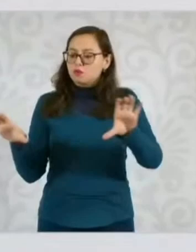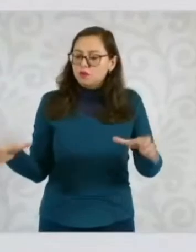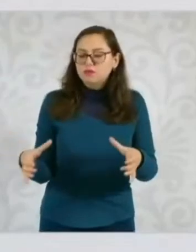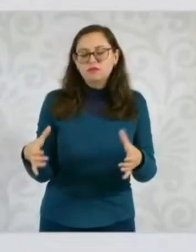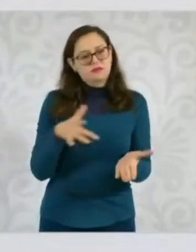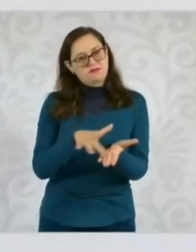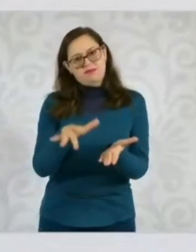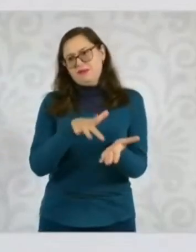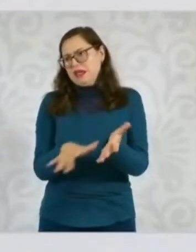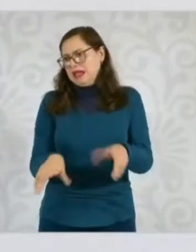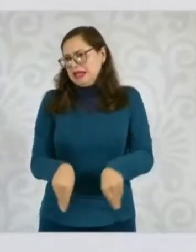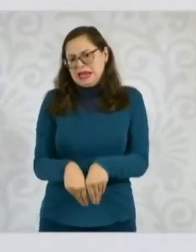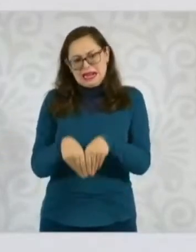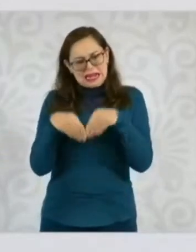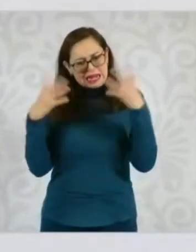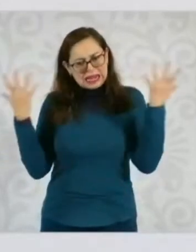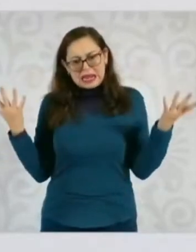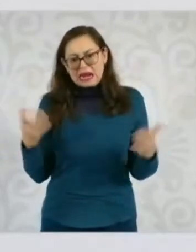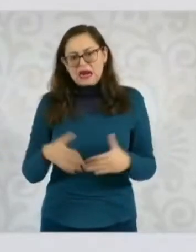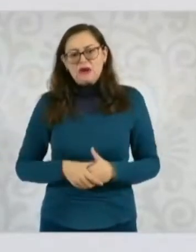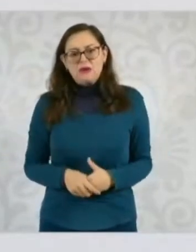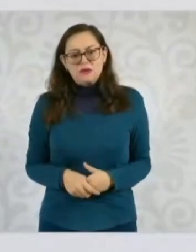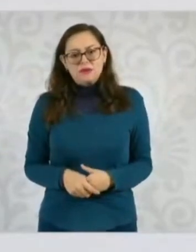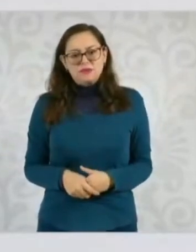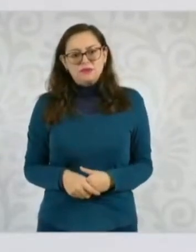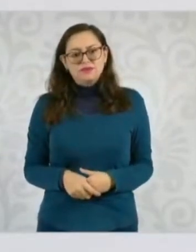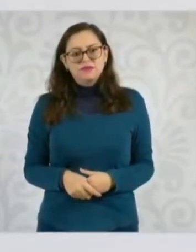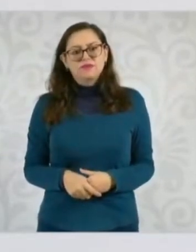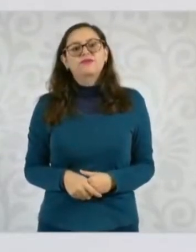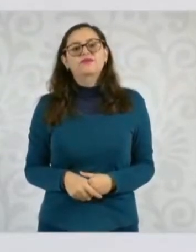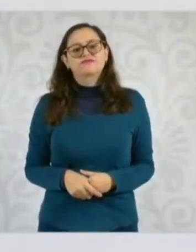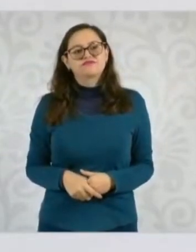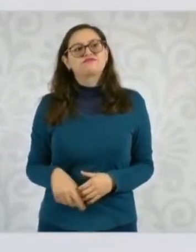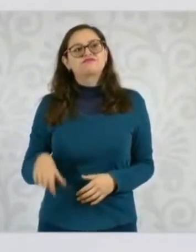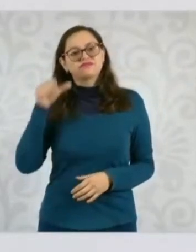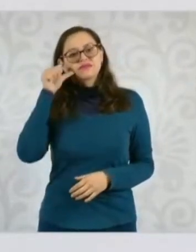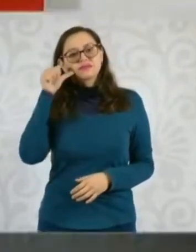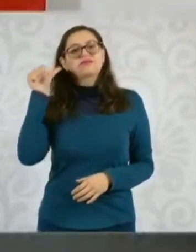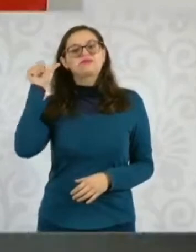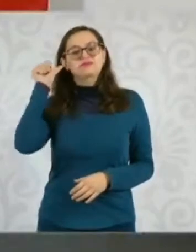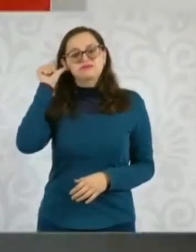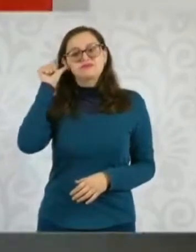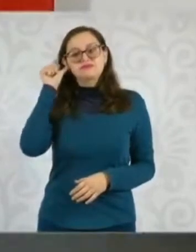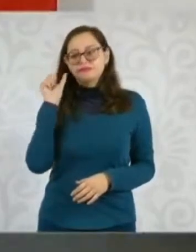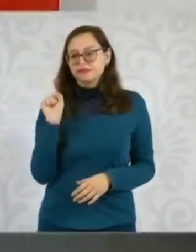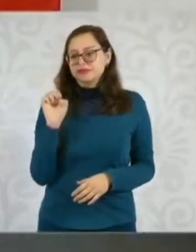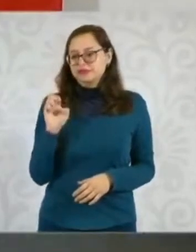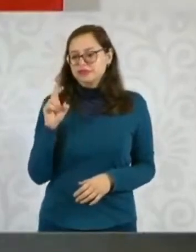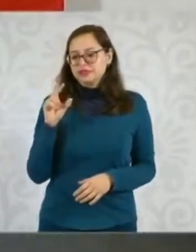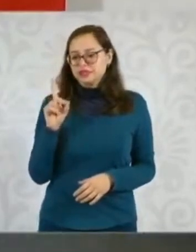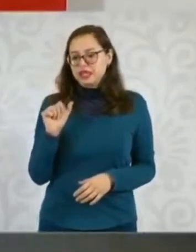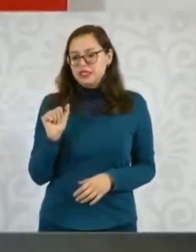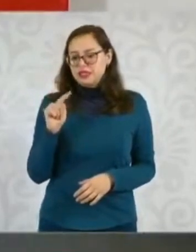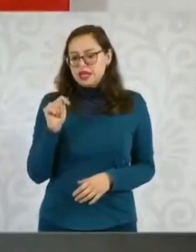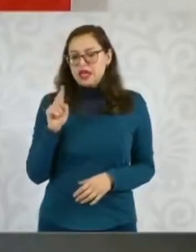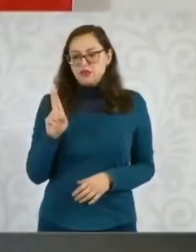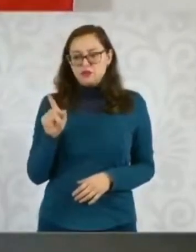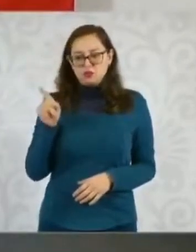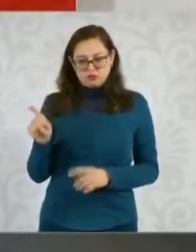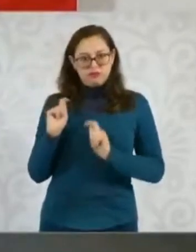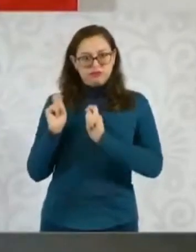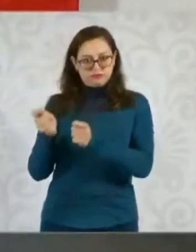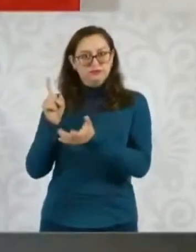una, fíjense qué interesante, ayer tuve una reunión con SEDATU, con SEDATU lleva la parte